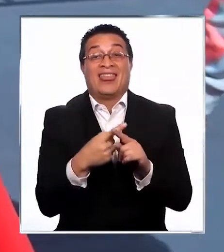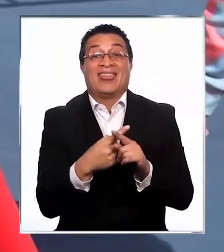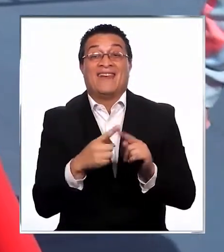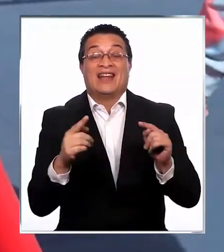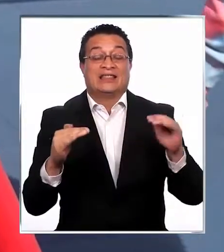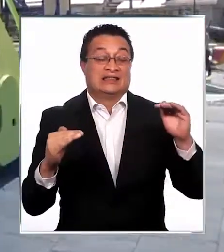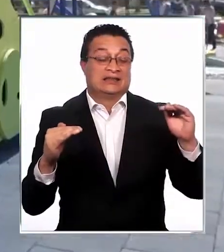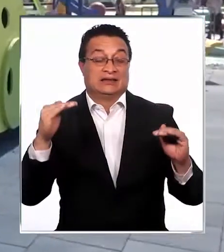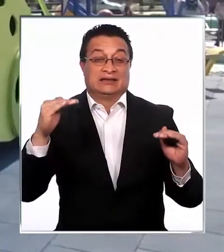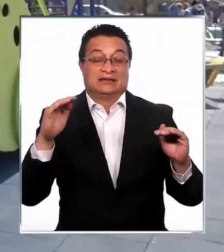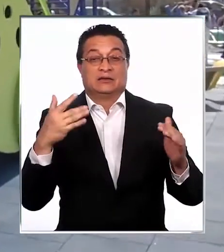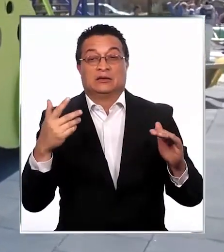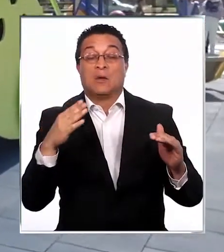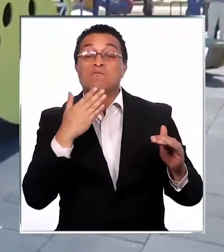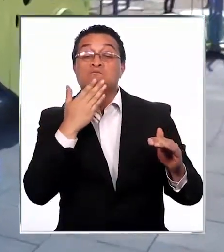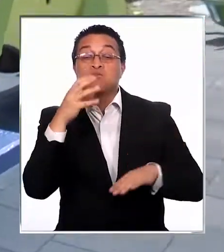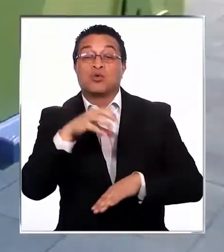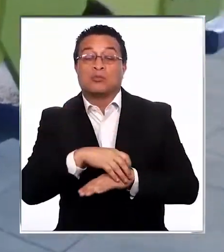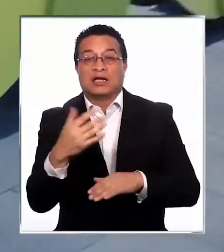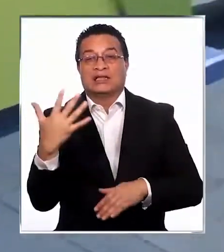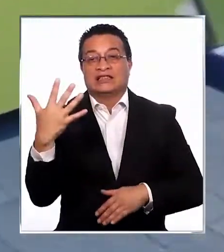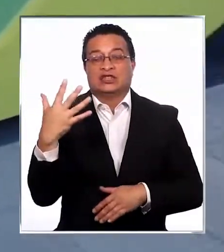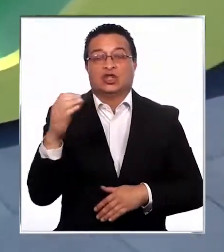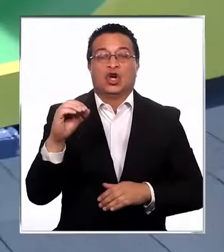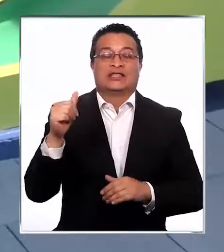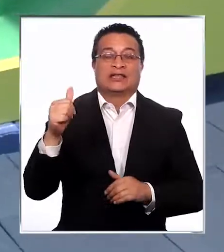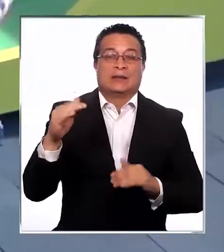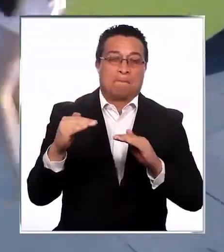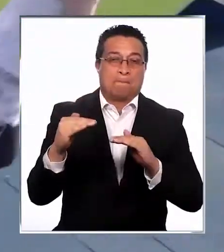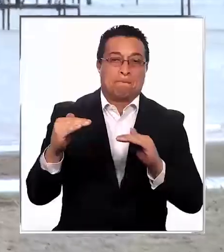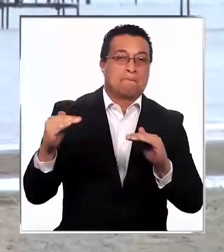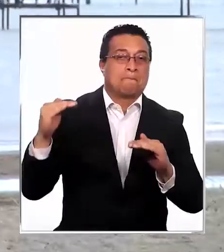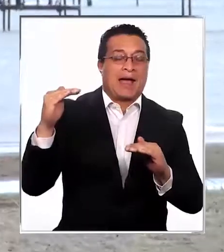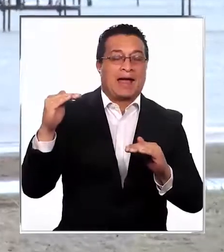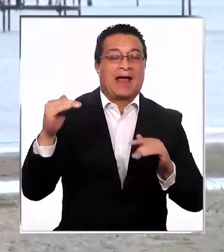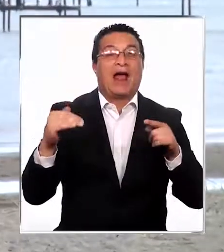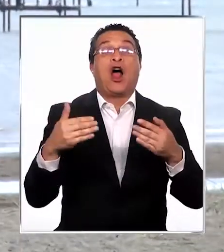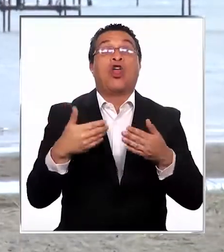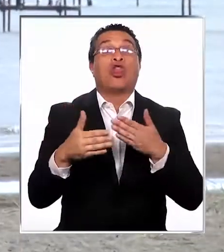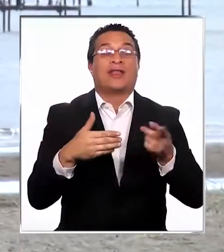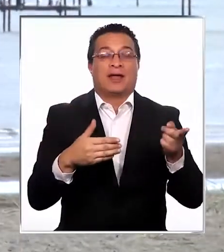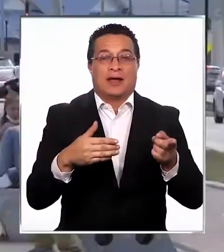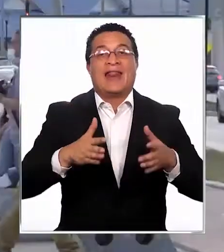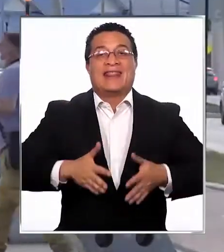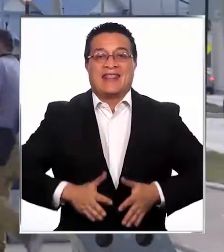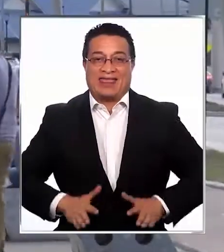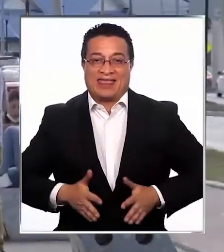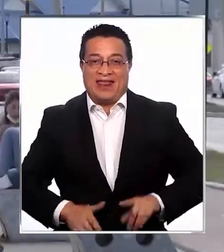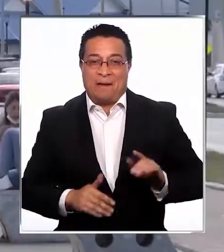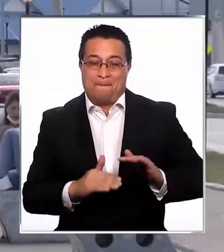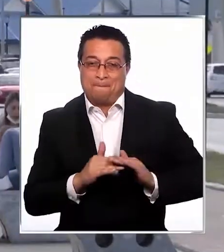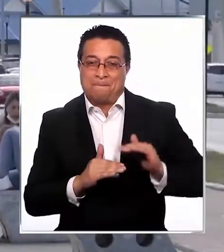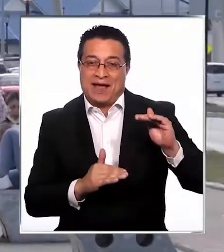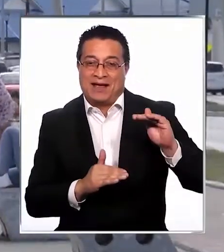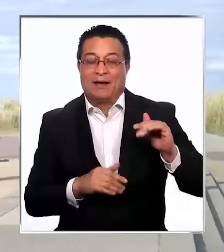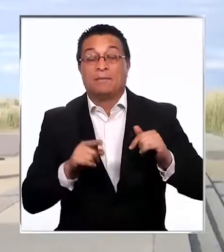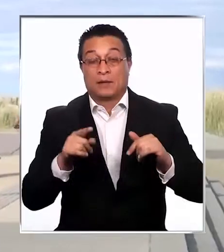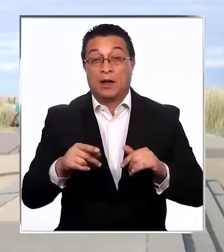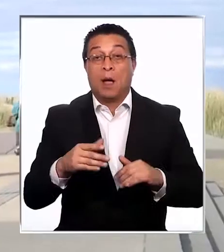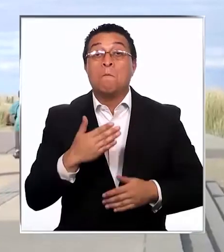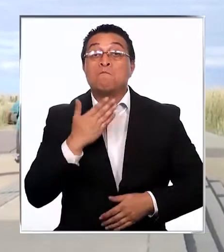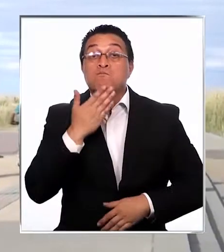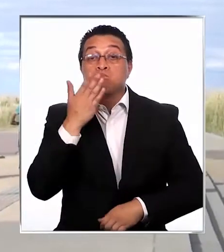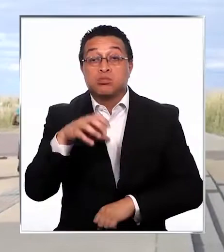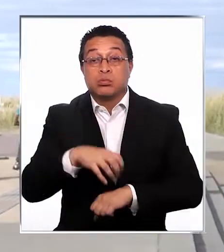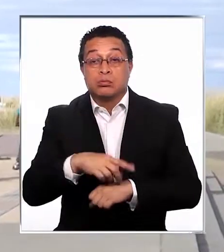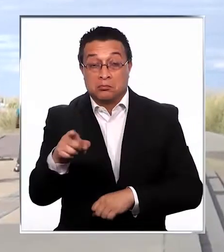diferencia en puntarenas de unos 5 a 6 grados más altos en la zona de puerto natales los habitantes de